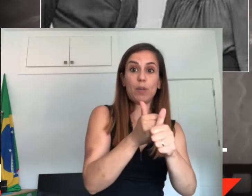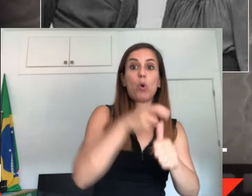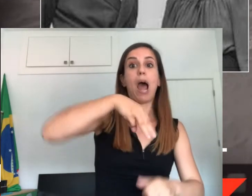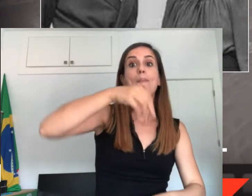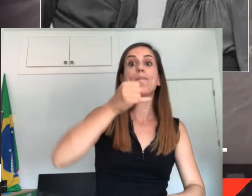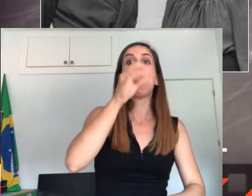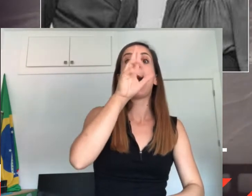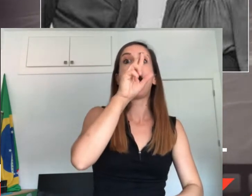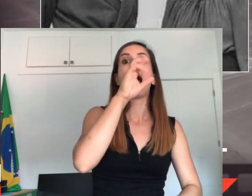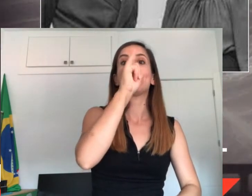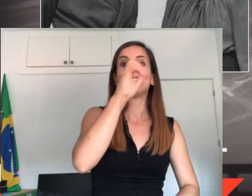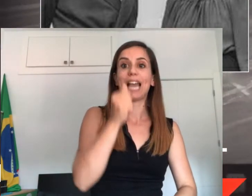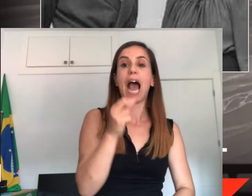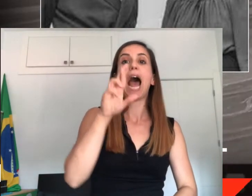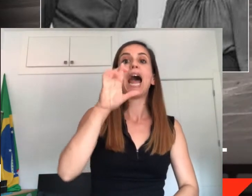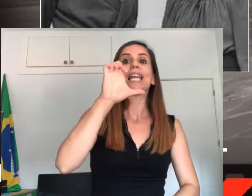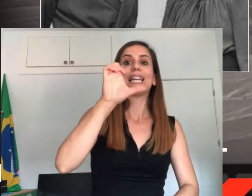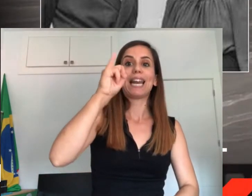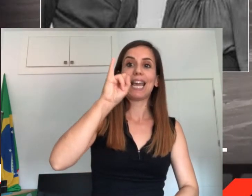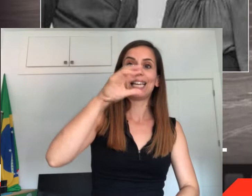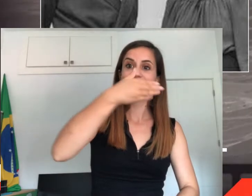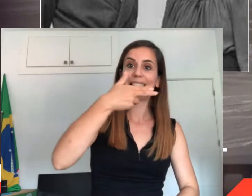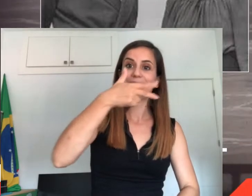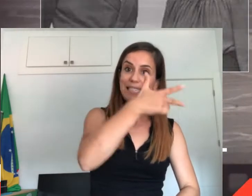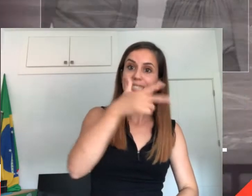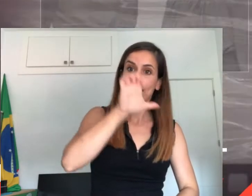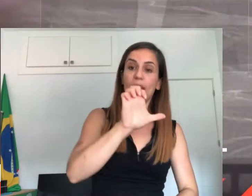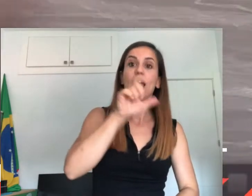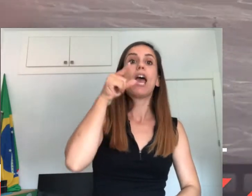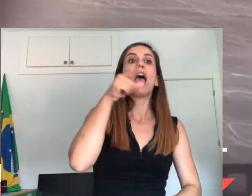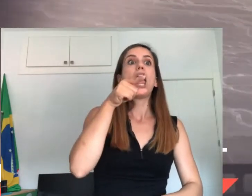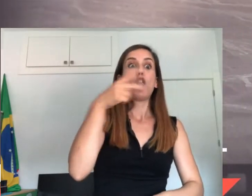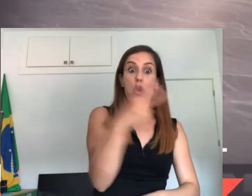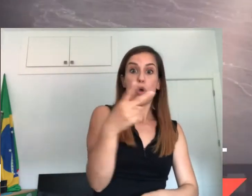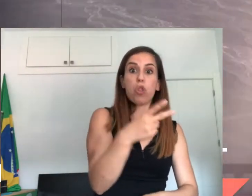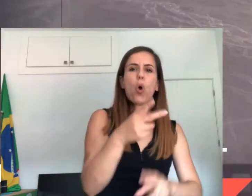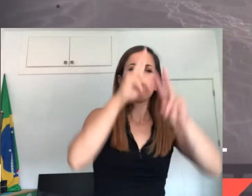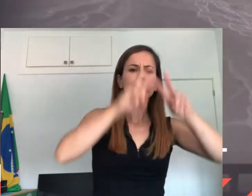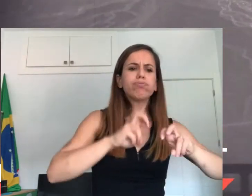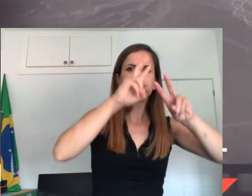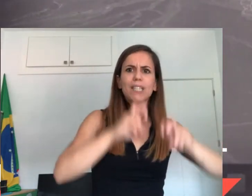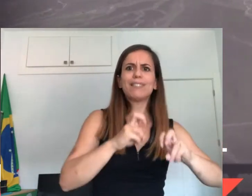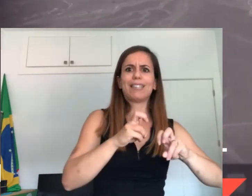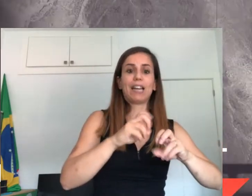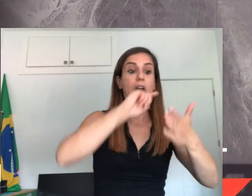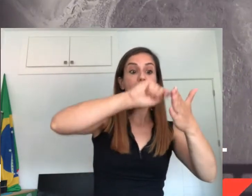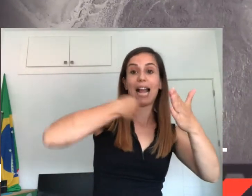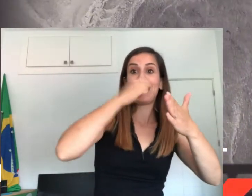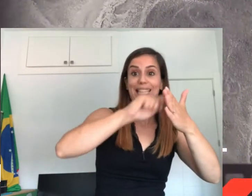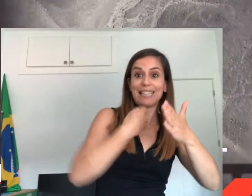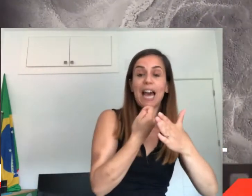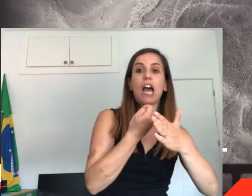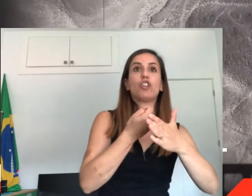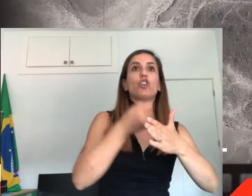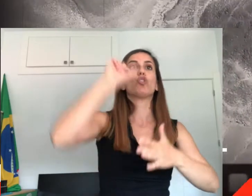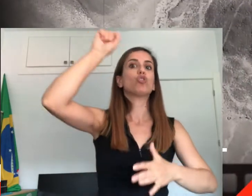de las posiciones del Sol, de la Luna. Y evidentemente alguno de estos geoglifos sí que tiene que ver